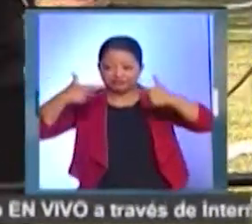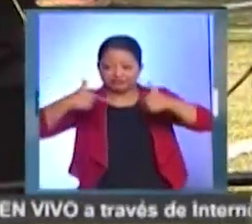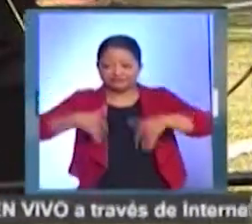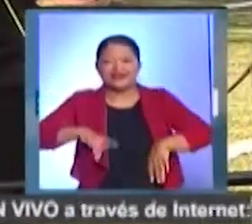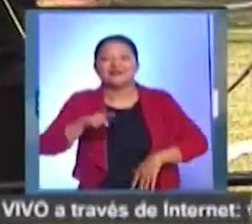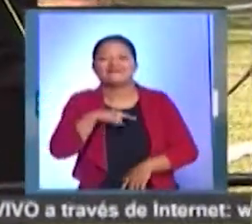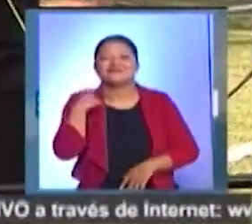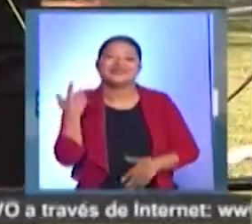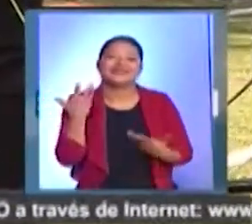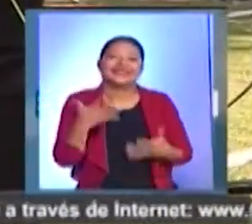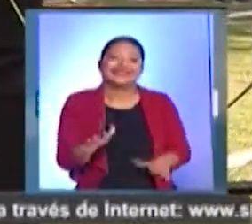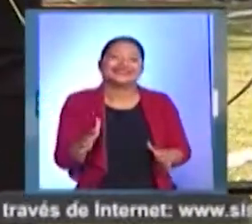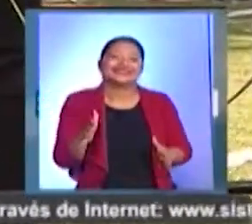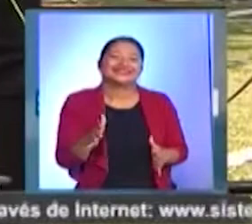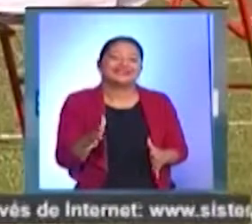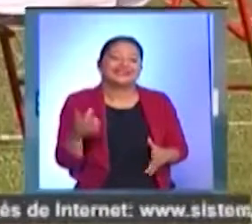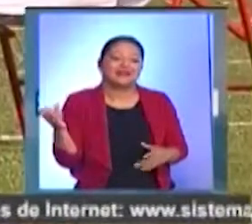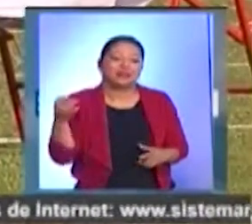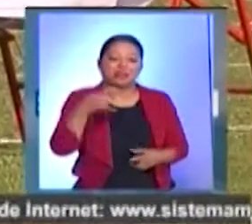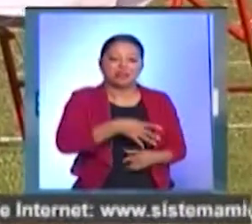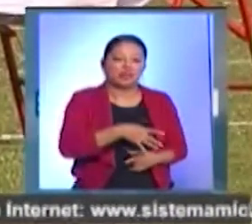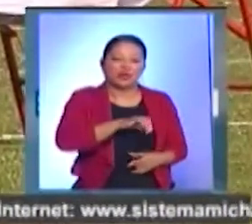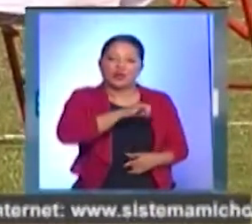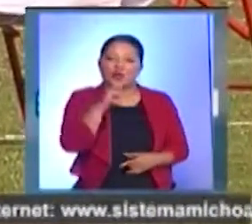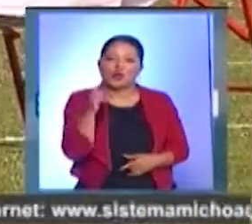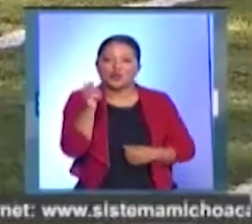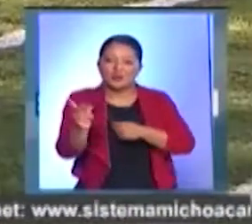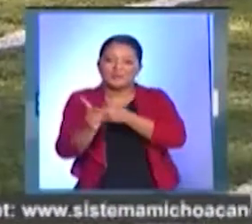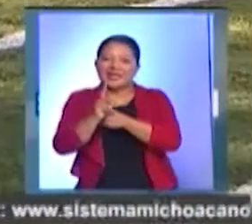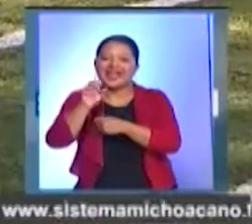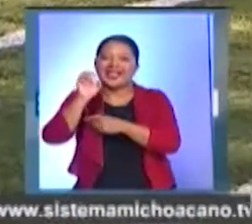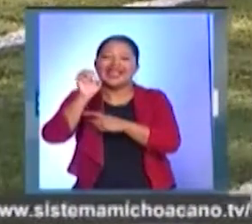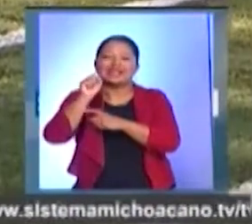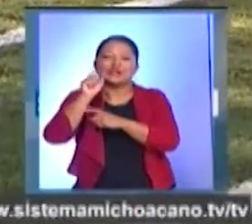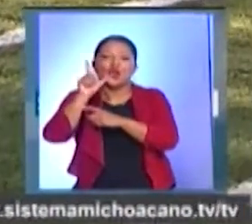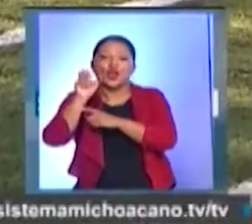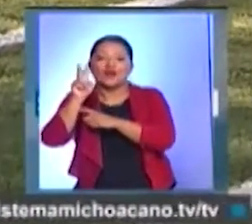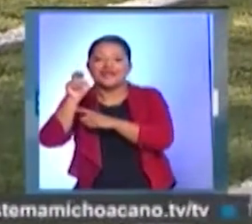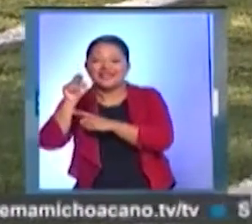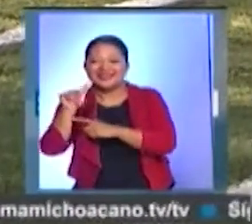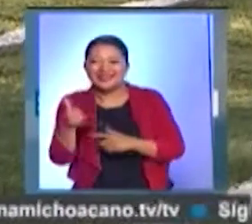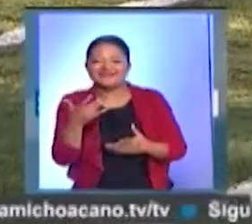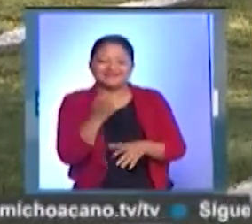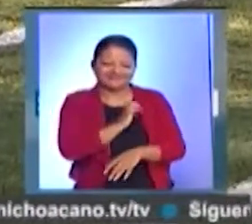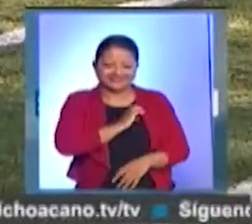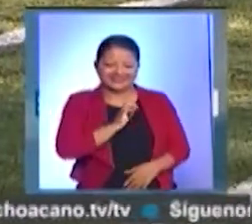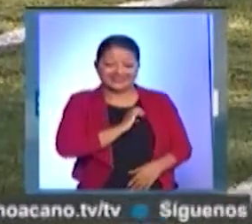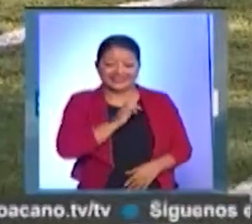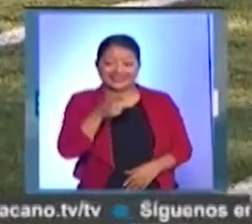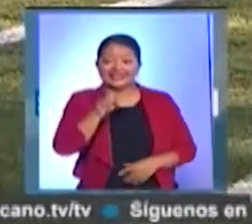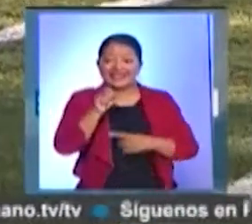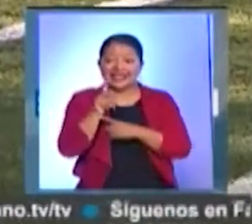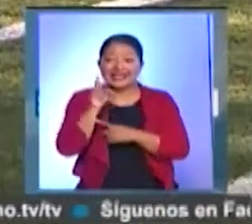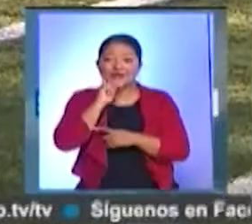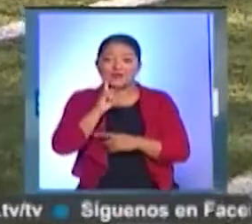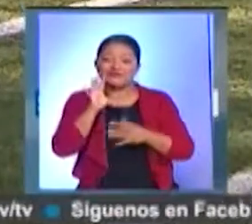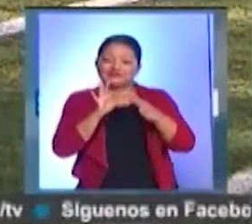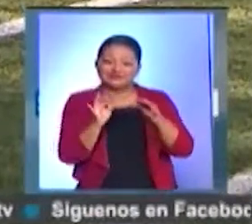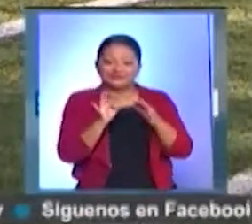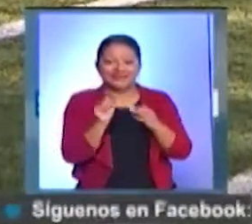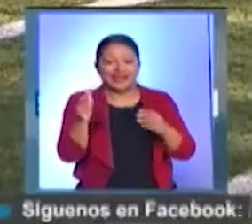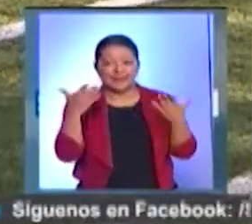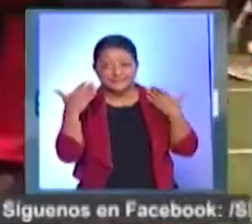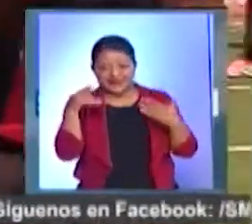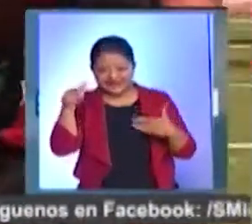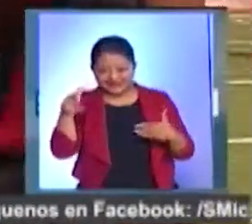ante dejan fasic de eslovenia de acuerdo a información proporcionada por su entrenador a sandra losa tenorio el oriundo de la ciudad de apatzingán